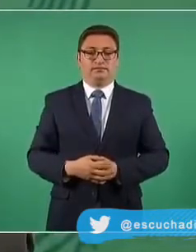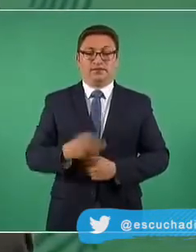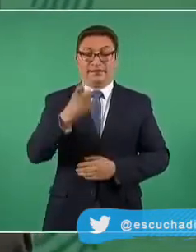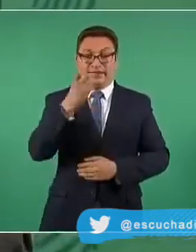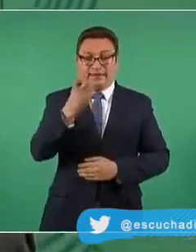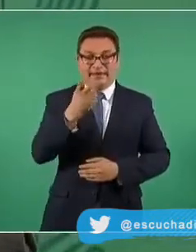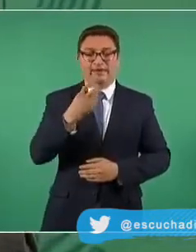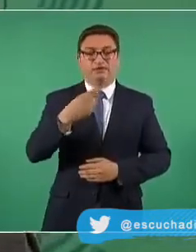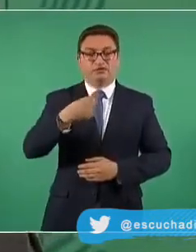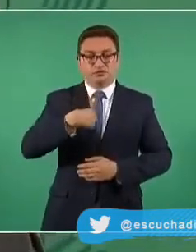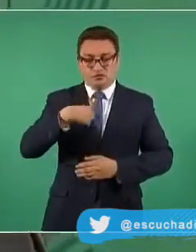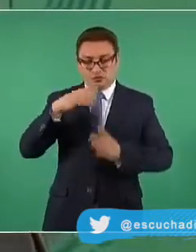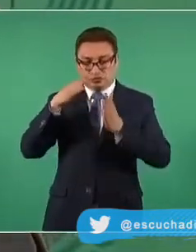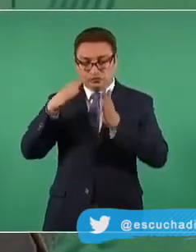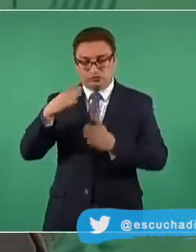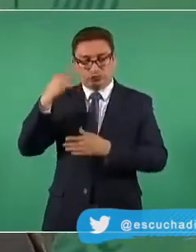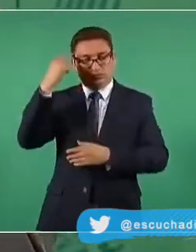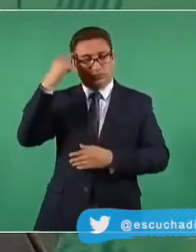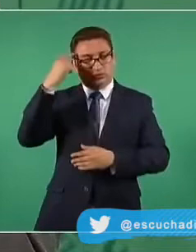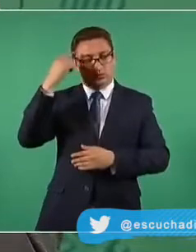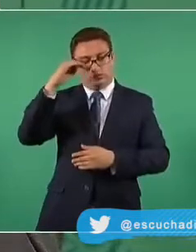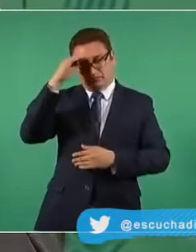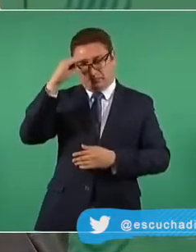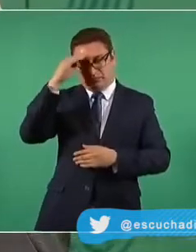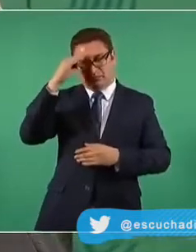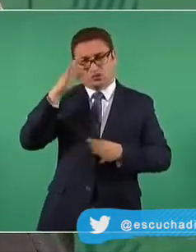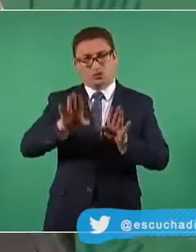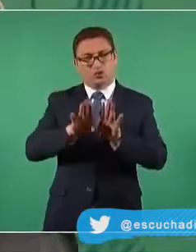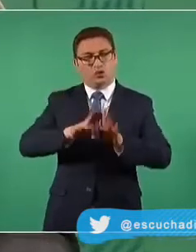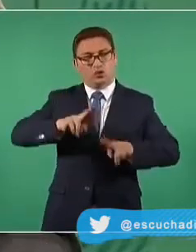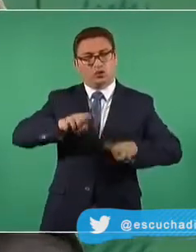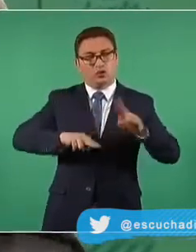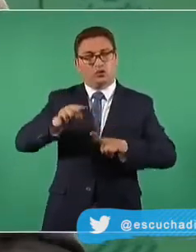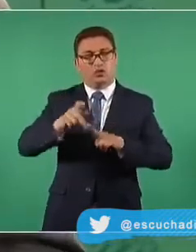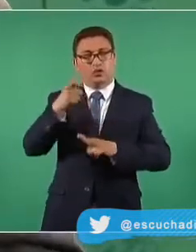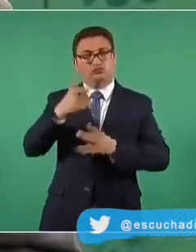mi manera de medir, son mis parámetros.